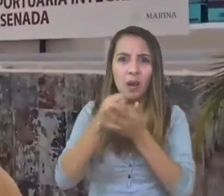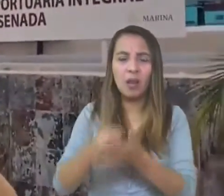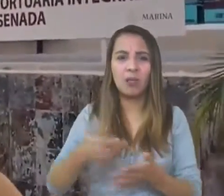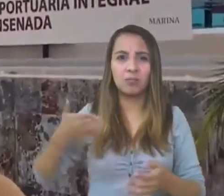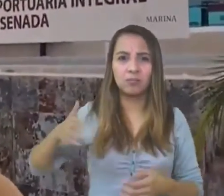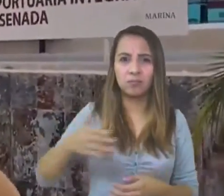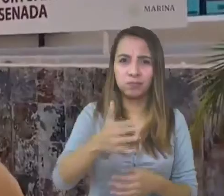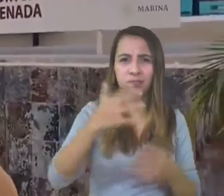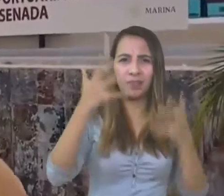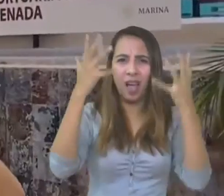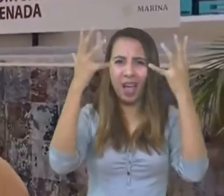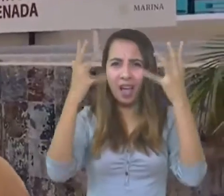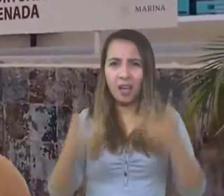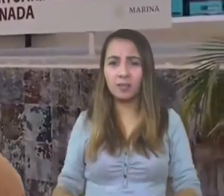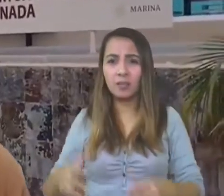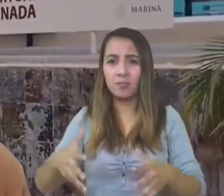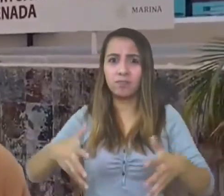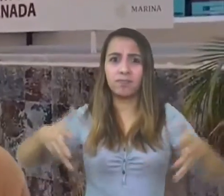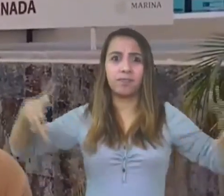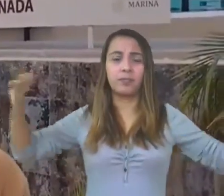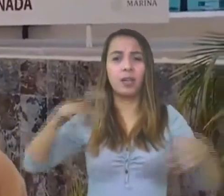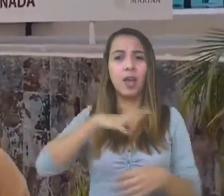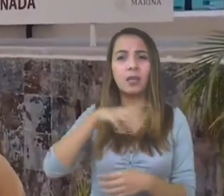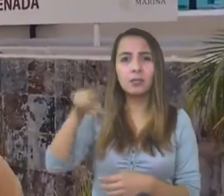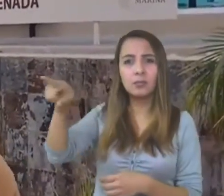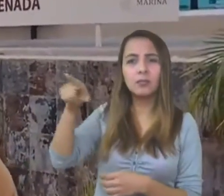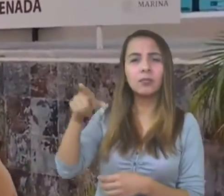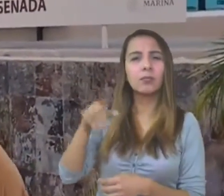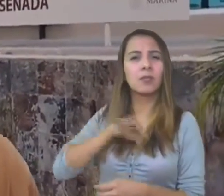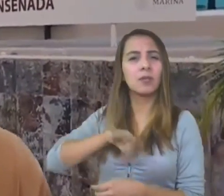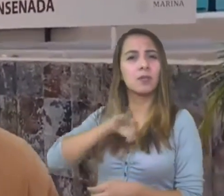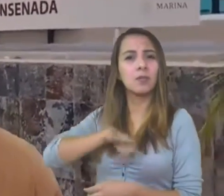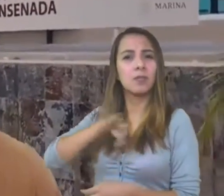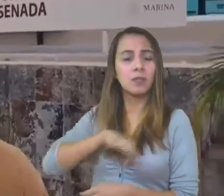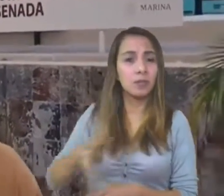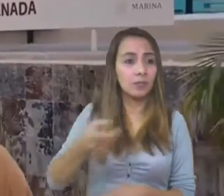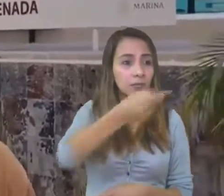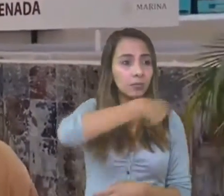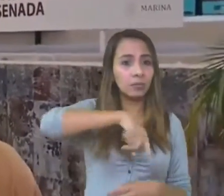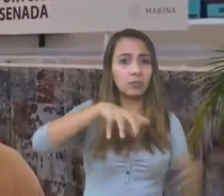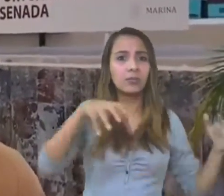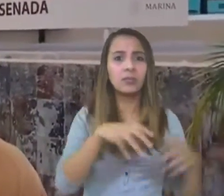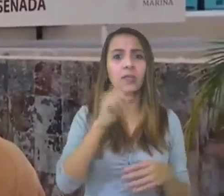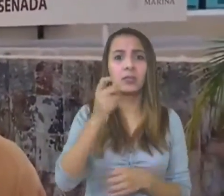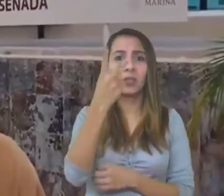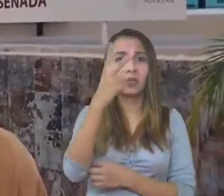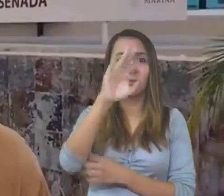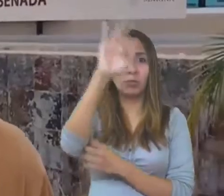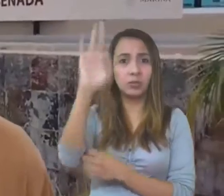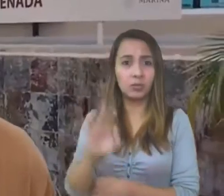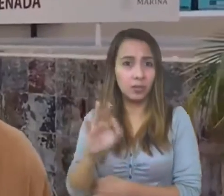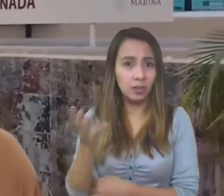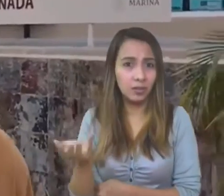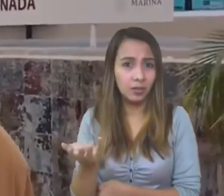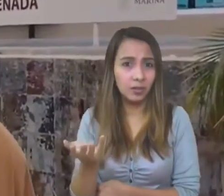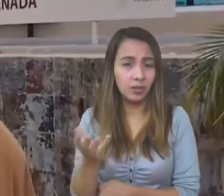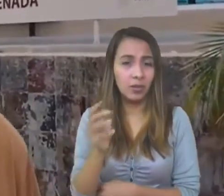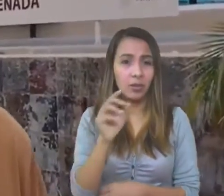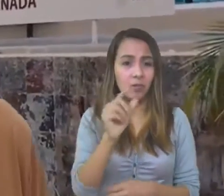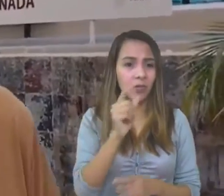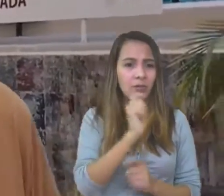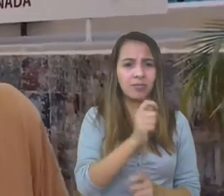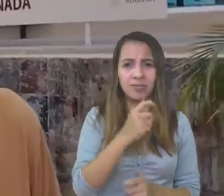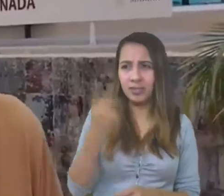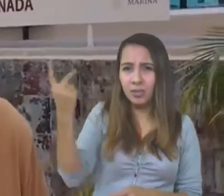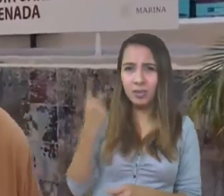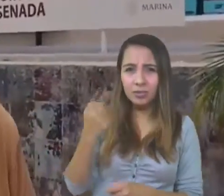esa tarifa, y nosotros representamos un 2% de esa producción. No son competencia,